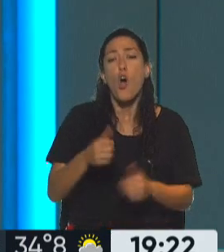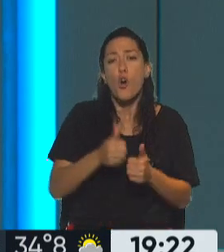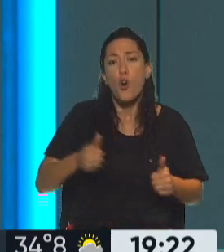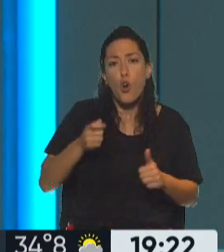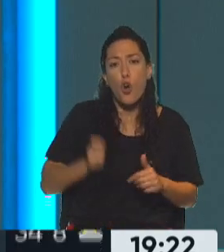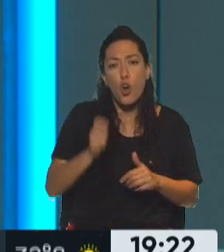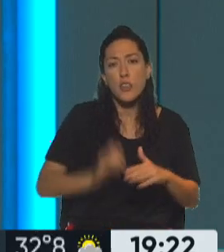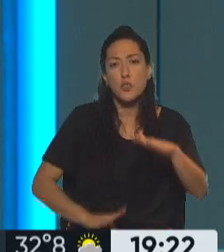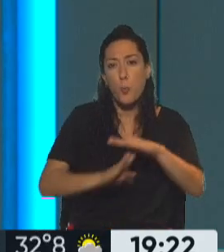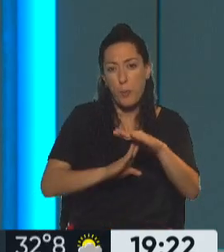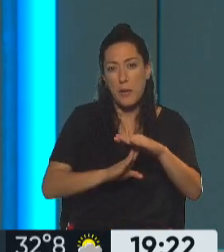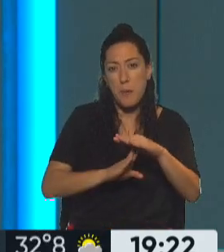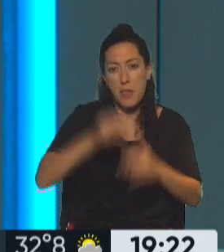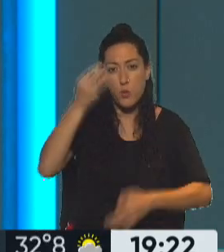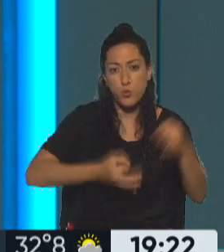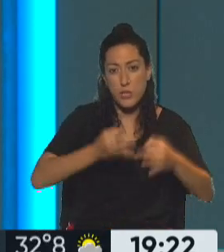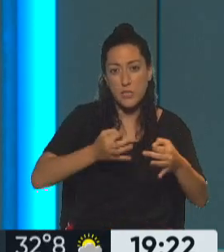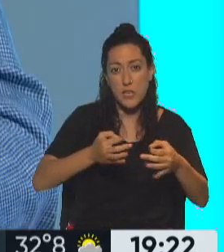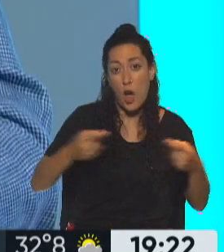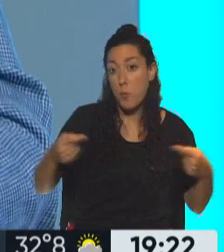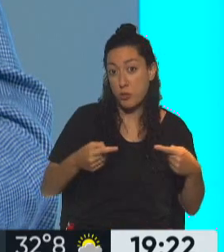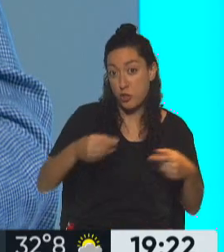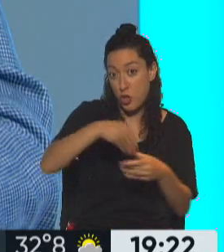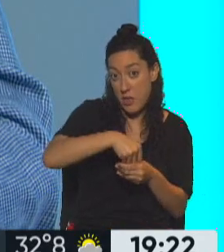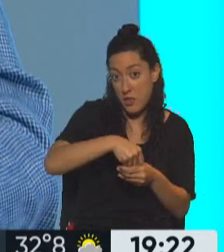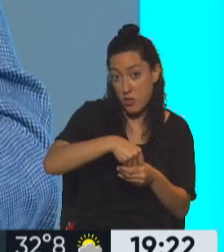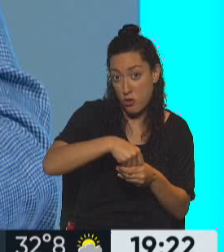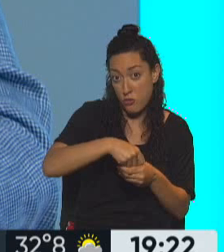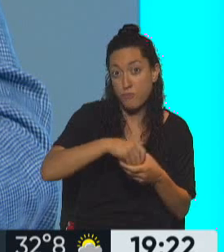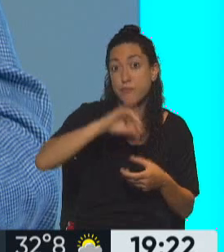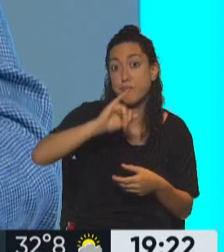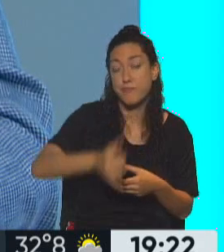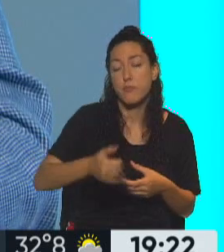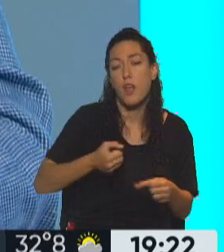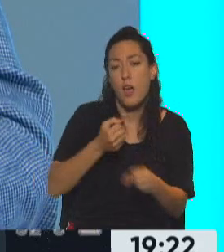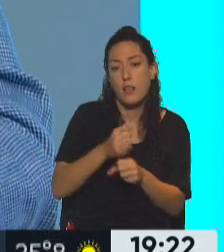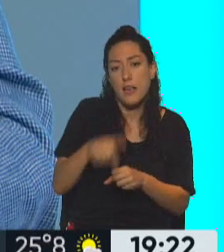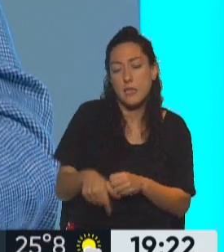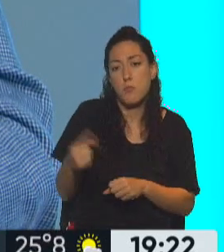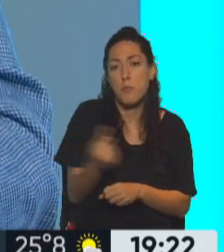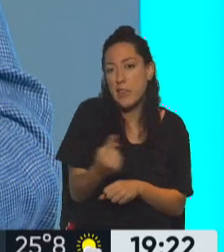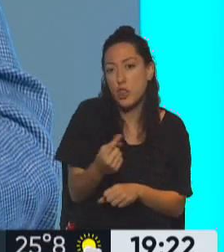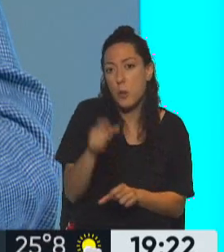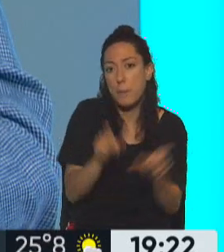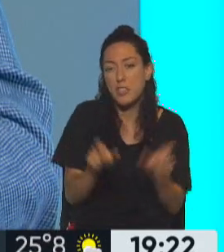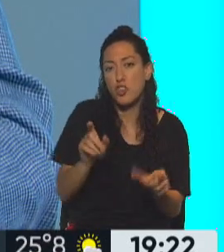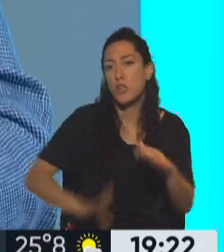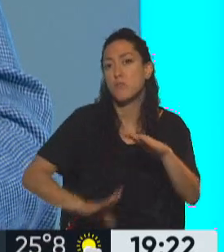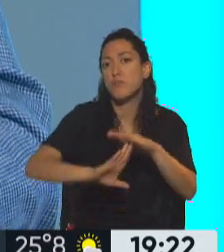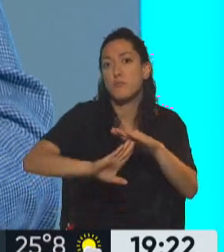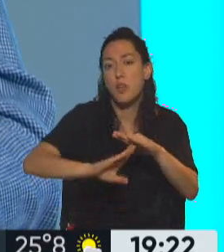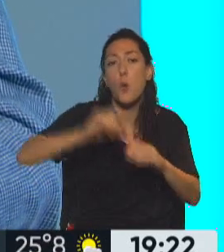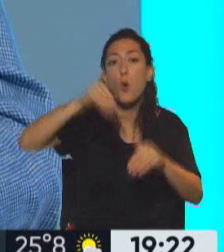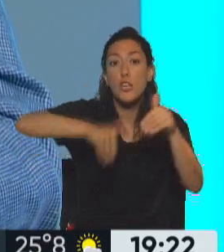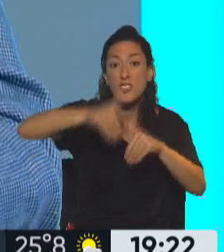lo oposición se desprende en cualquier momento la Corte Suprema Entonces por lo menos los tres magistrados que votaron de esta manera